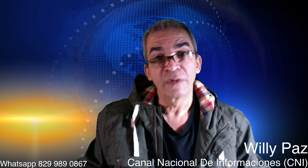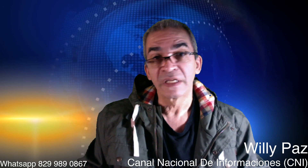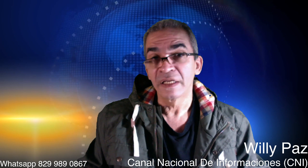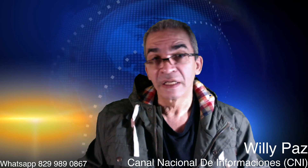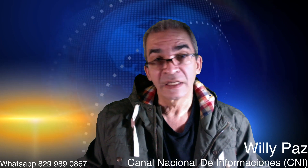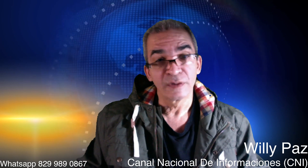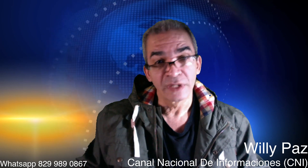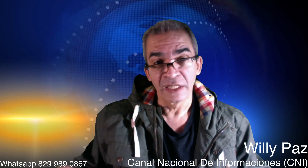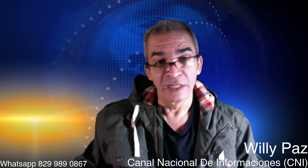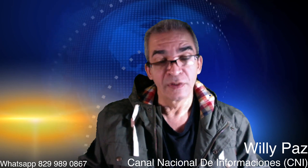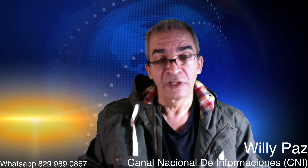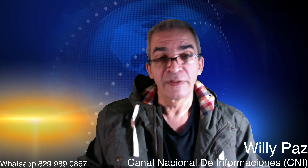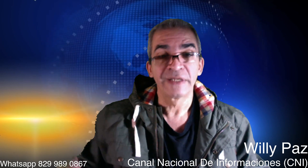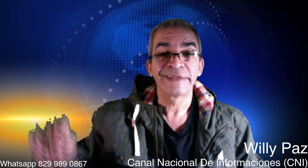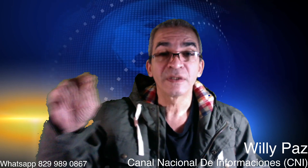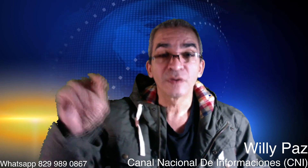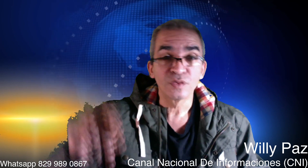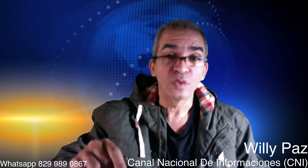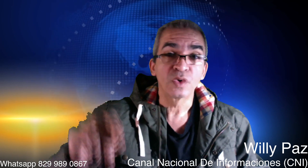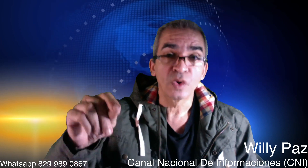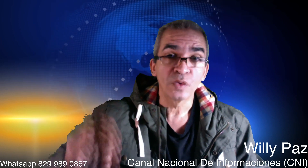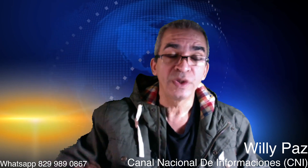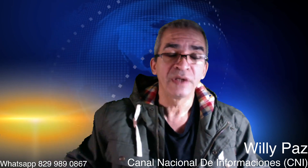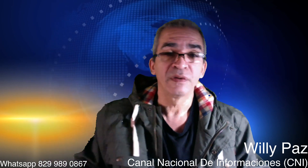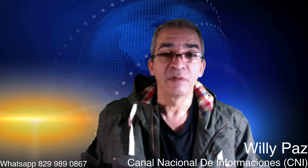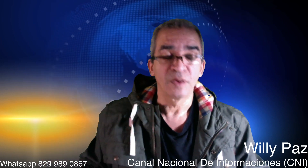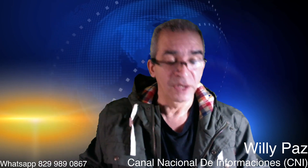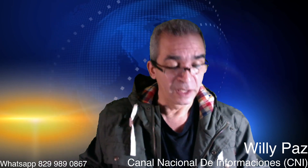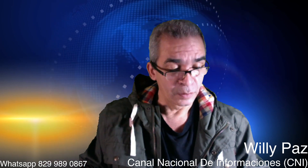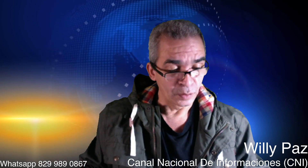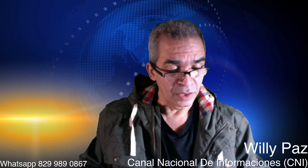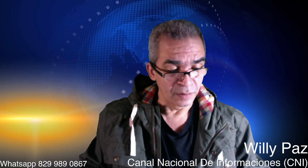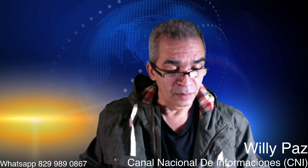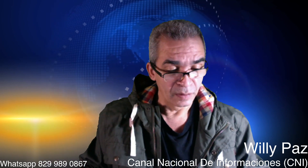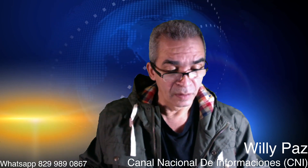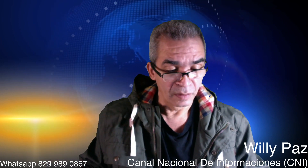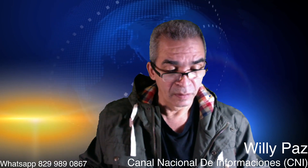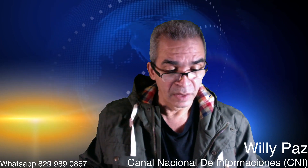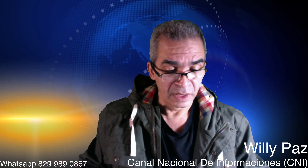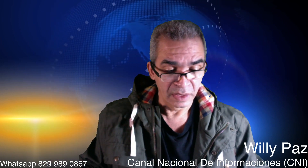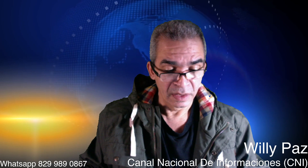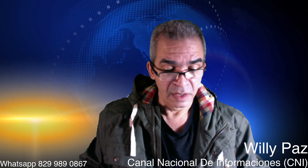No es cualquiera que lo está dejando entrever, es el consultor jurídico del Poder Ejecutivo.